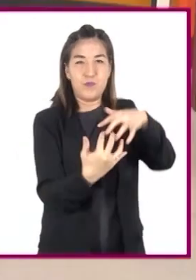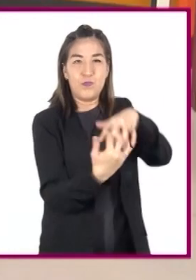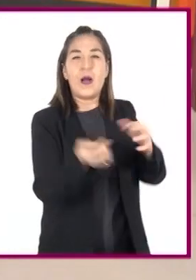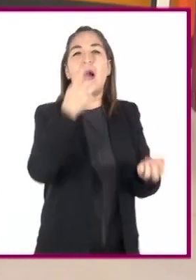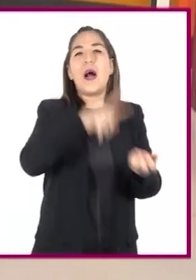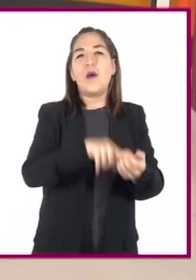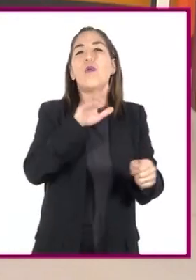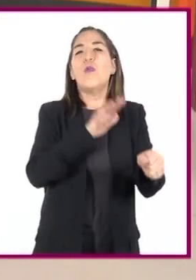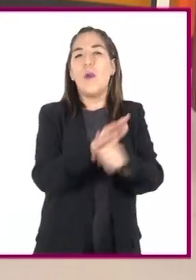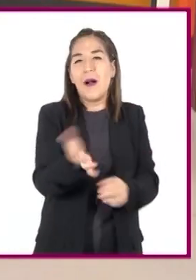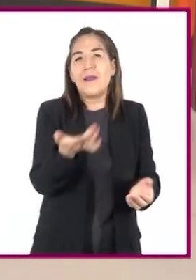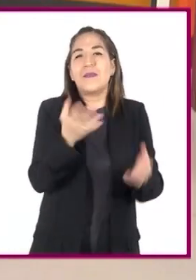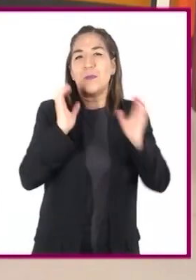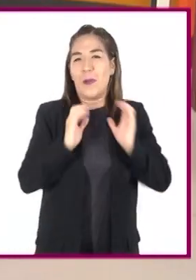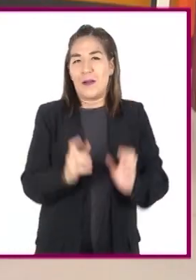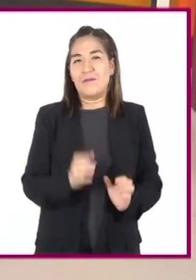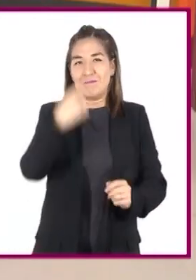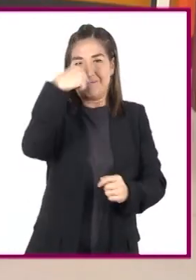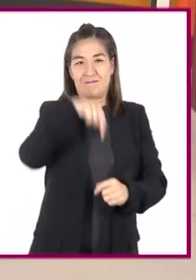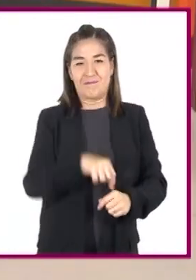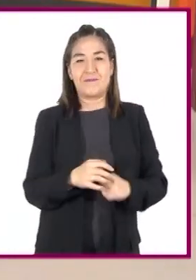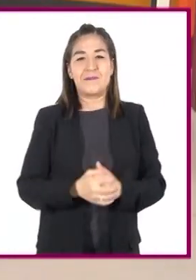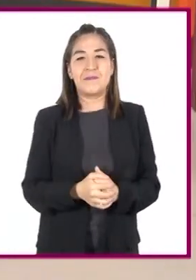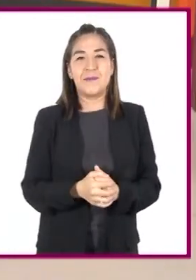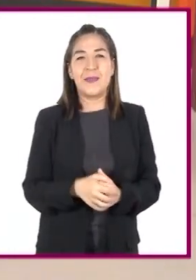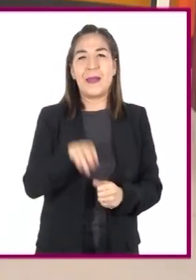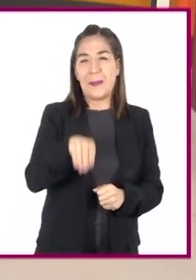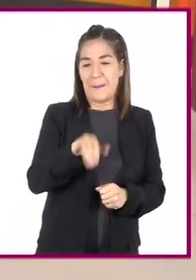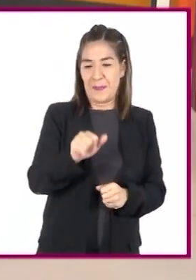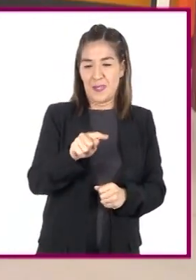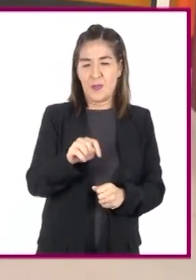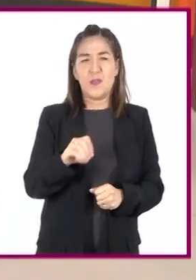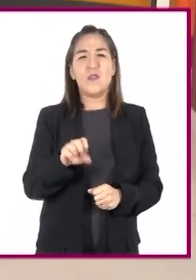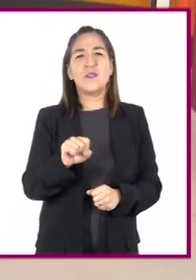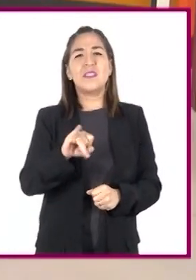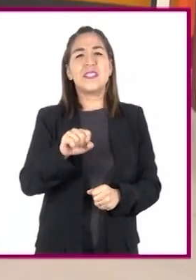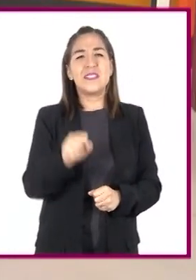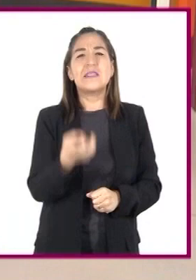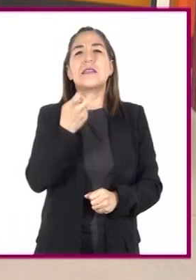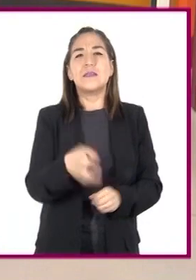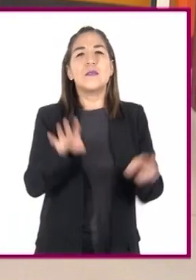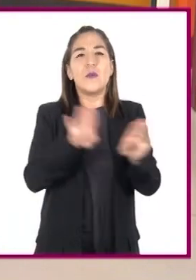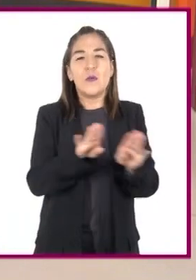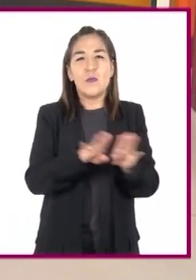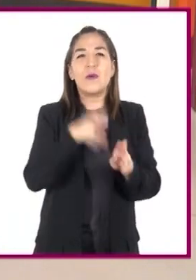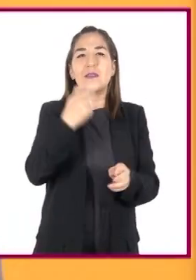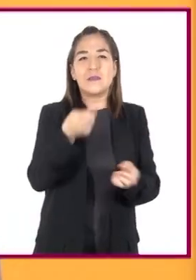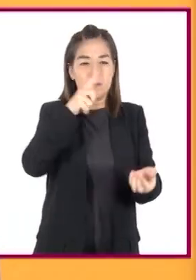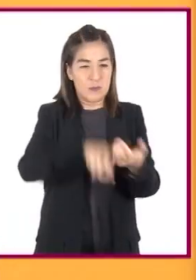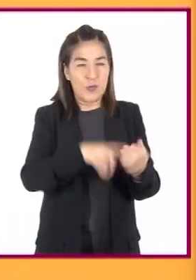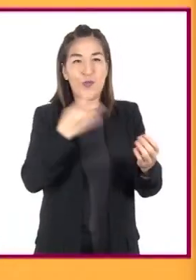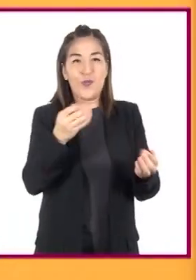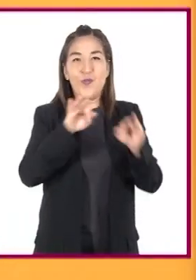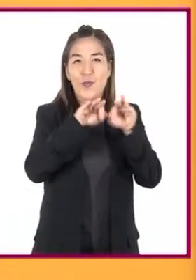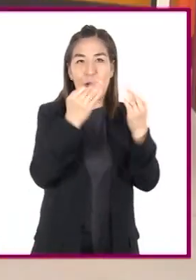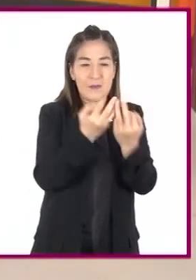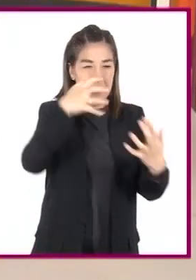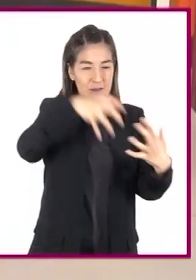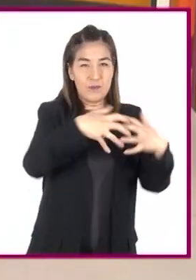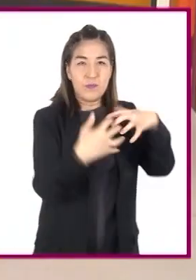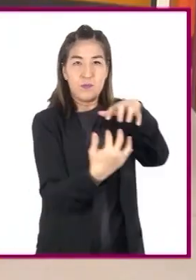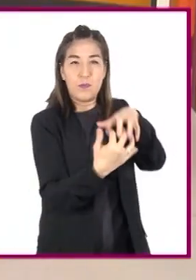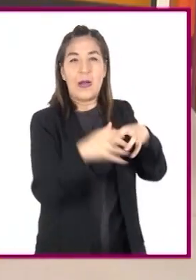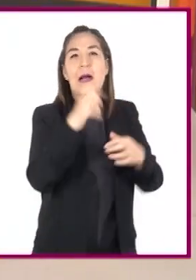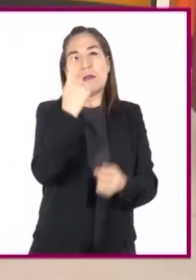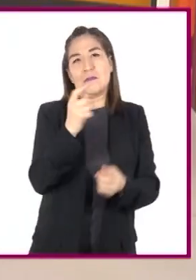organismo. Entonces, la mitosis es realizada por aquellas células que forman los tejidos y órganos del cuerpo